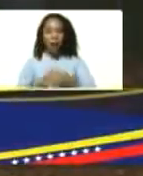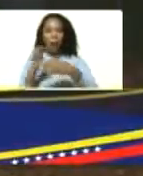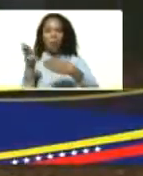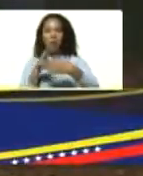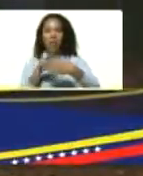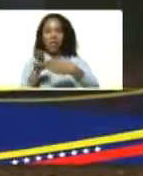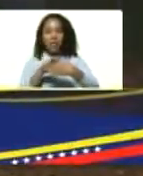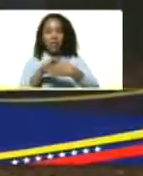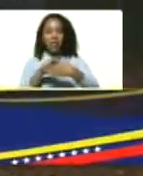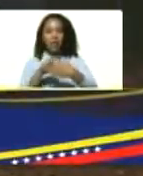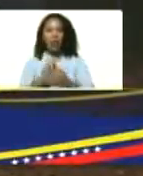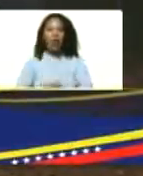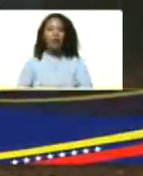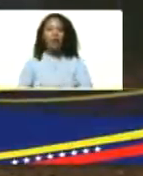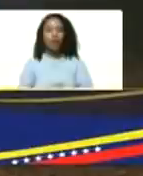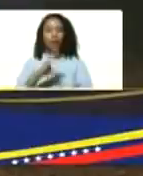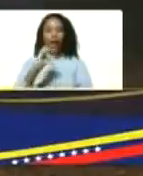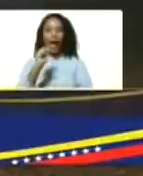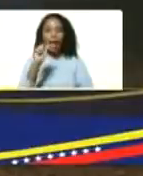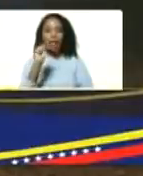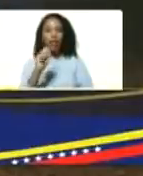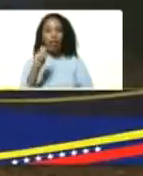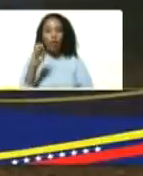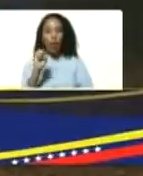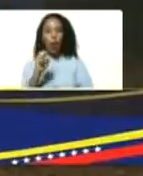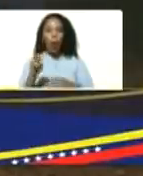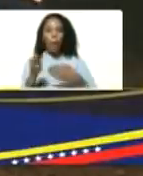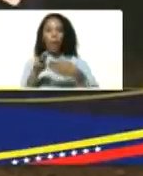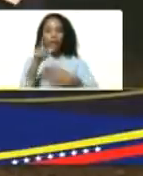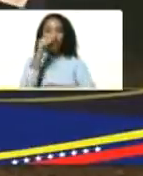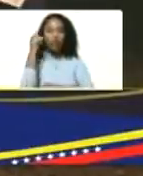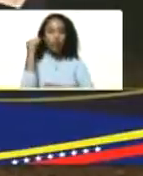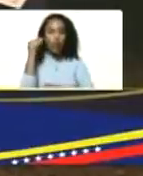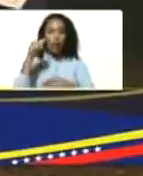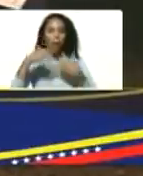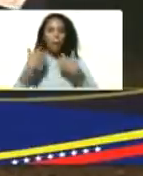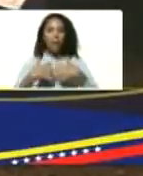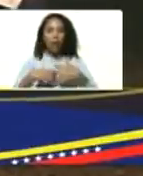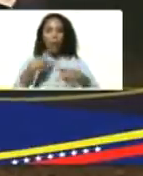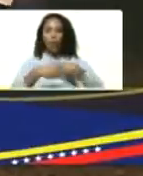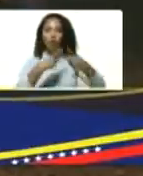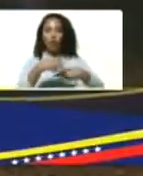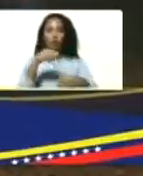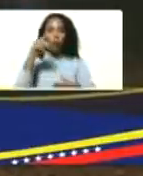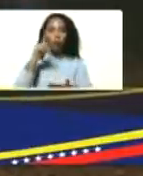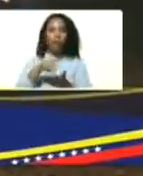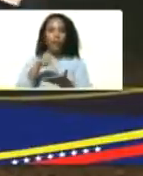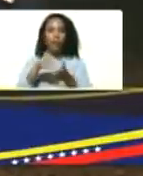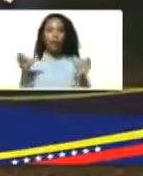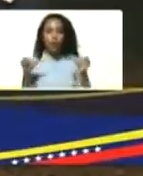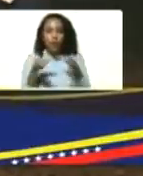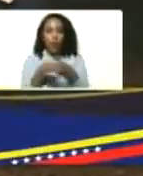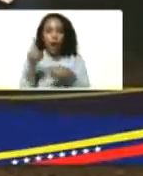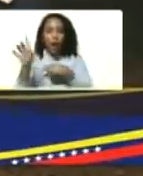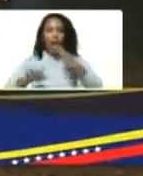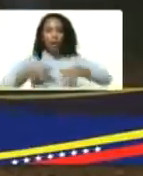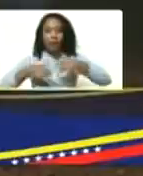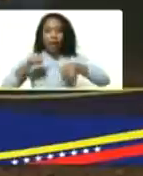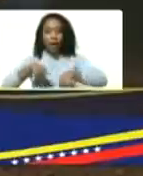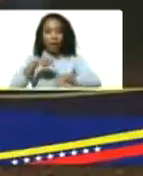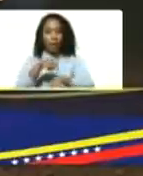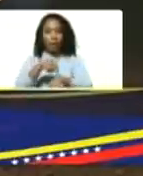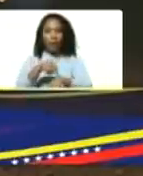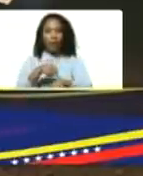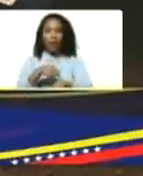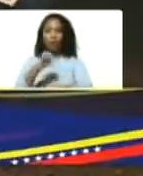castro soteldo ministras ministros empresarios productores que están allí en esta actividad en este momento